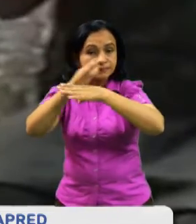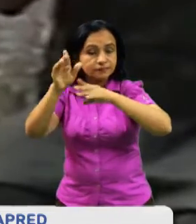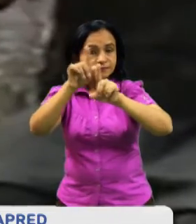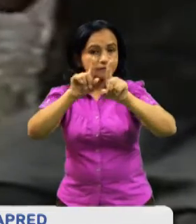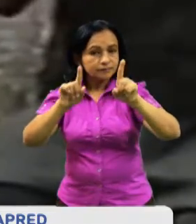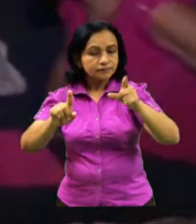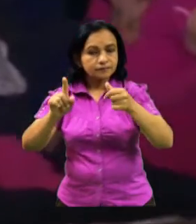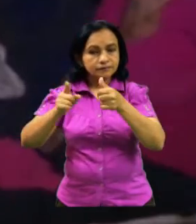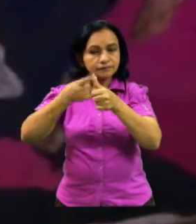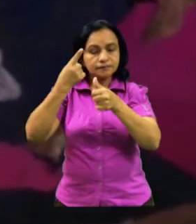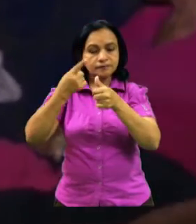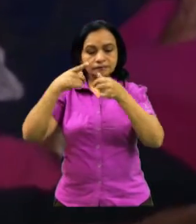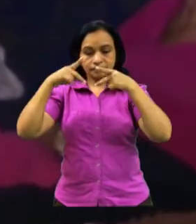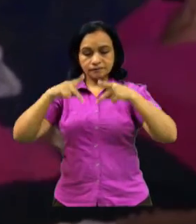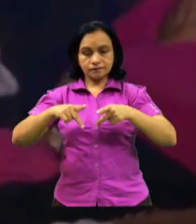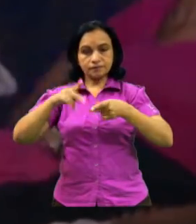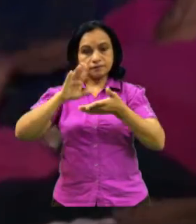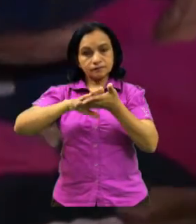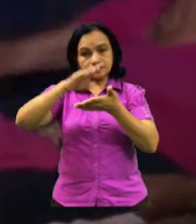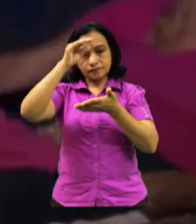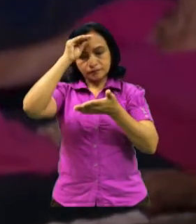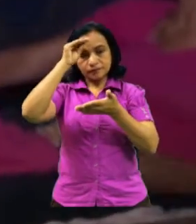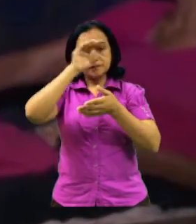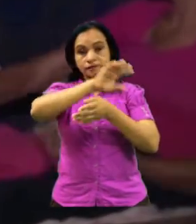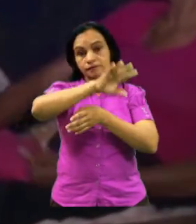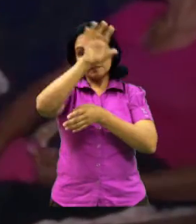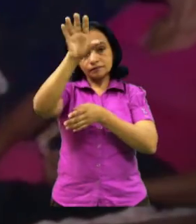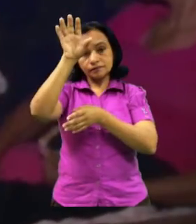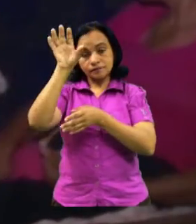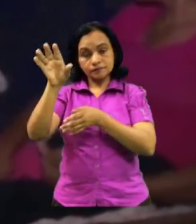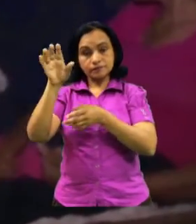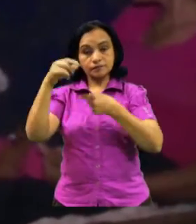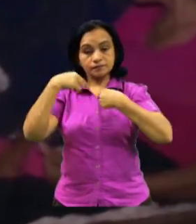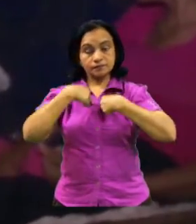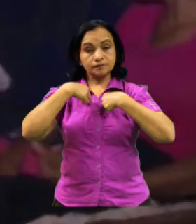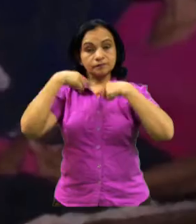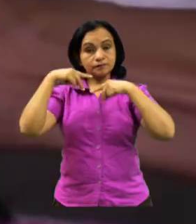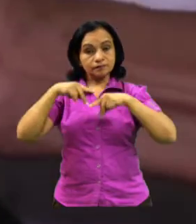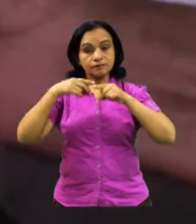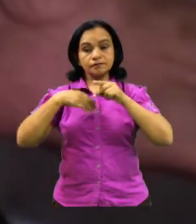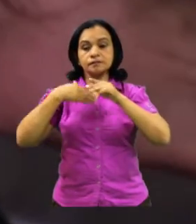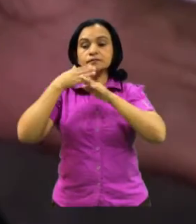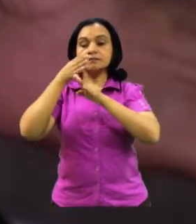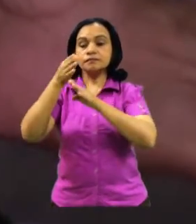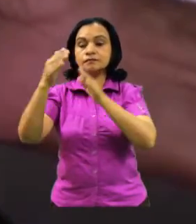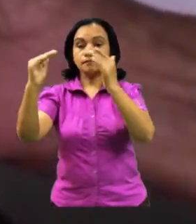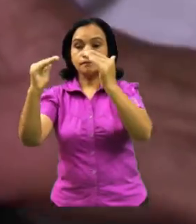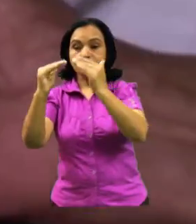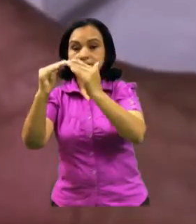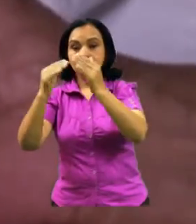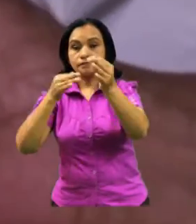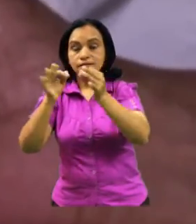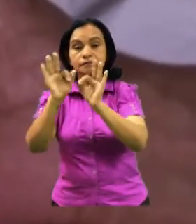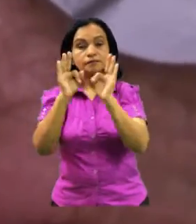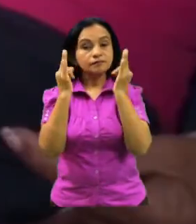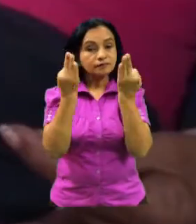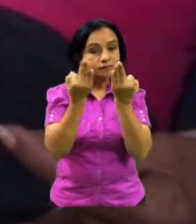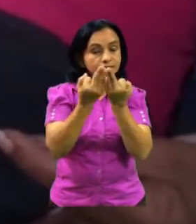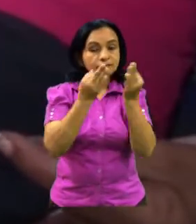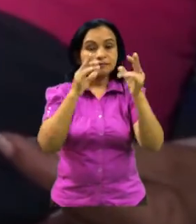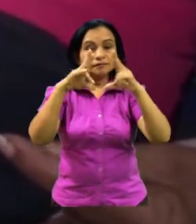niveles. Capacitamos facilitadores a nivel municipal, a nivel departamental, de modo que lleguemos a los protagonistas, a la casa de la gente, a la